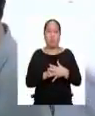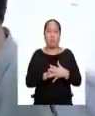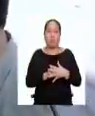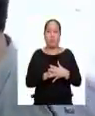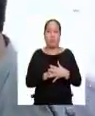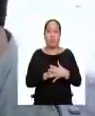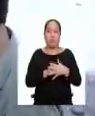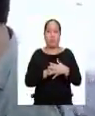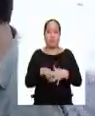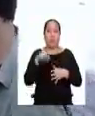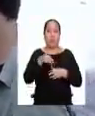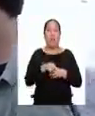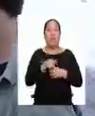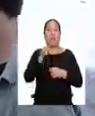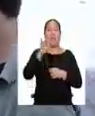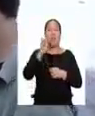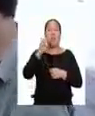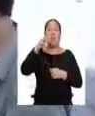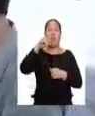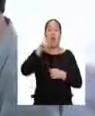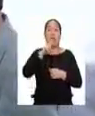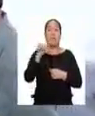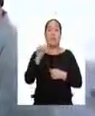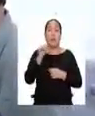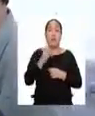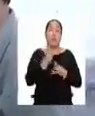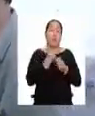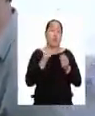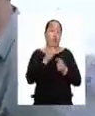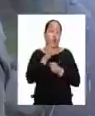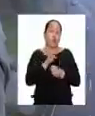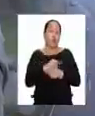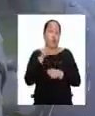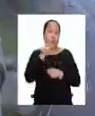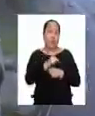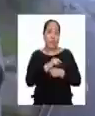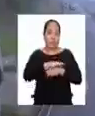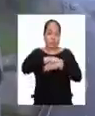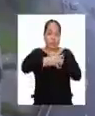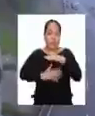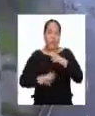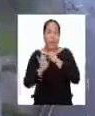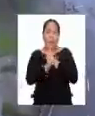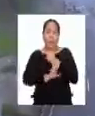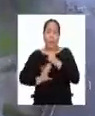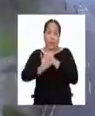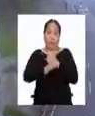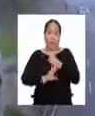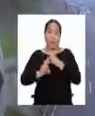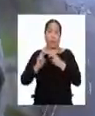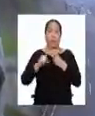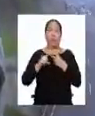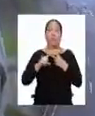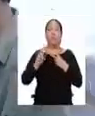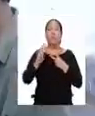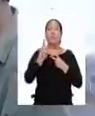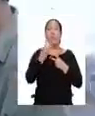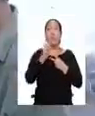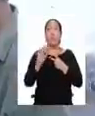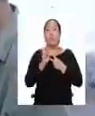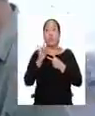Este elemento, esta geomalla, tiene varios usos, ¿no? Uno, acá lo tenemos para seguridad, y su segundo uso importante